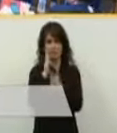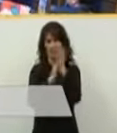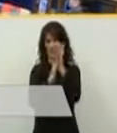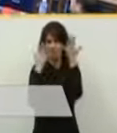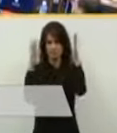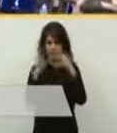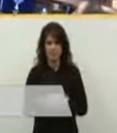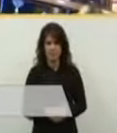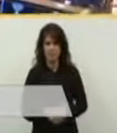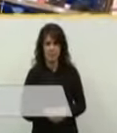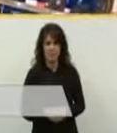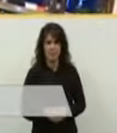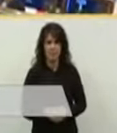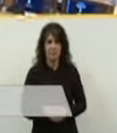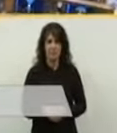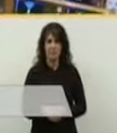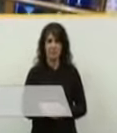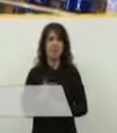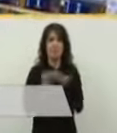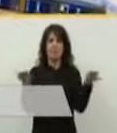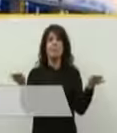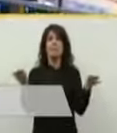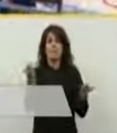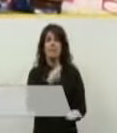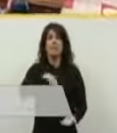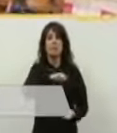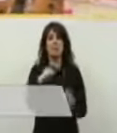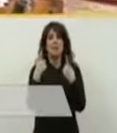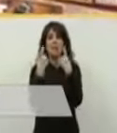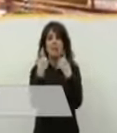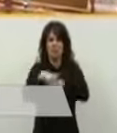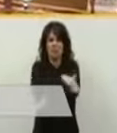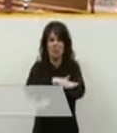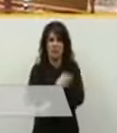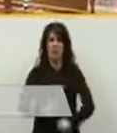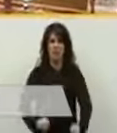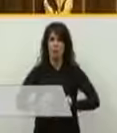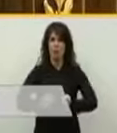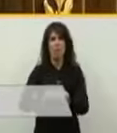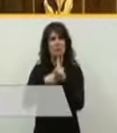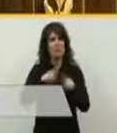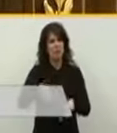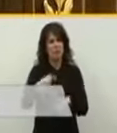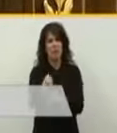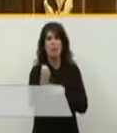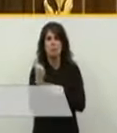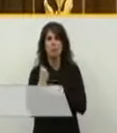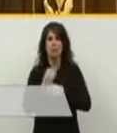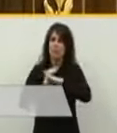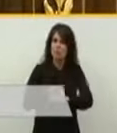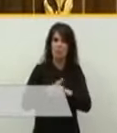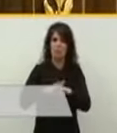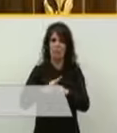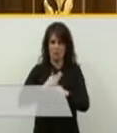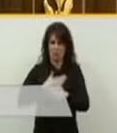España necesita además un gobierno fuerte con apoyos suficientes que pueda desarrollar sus propios planes